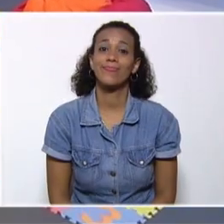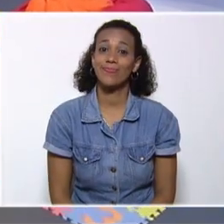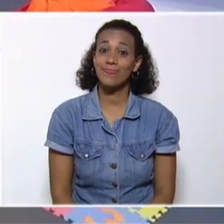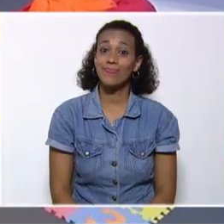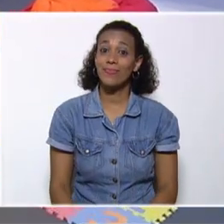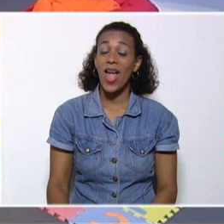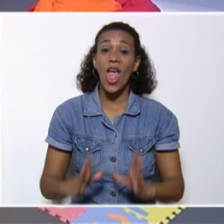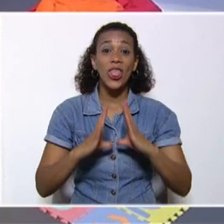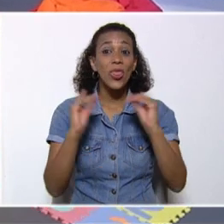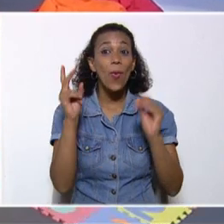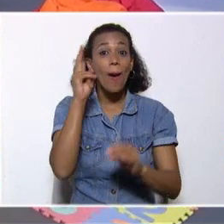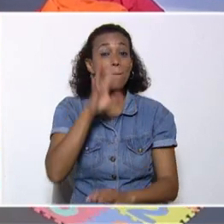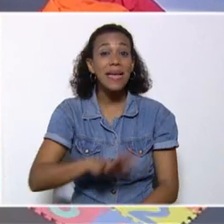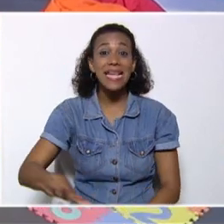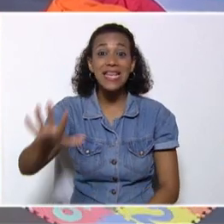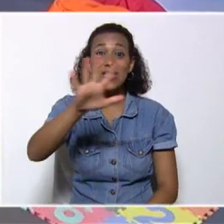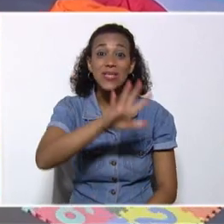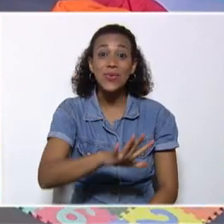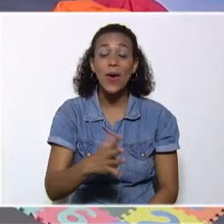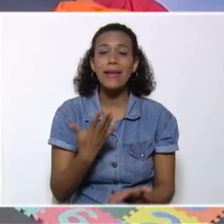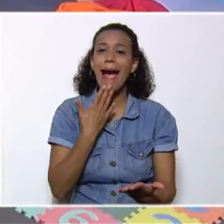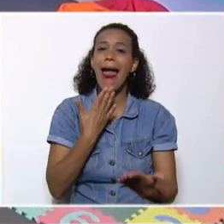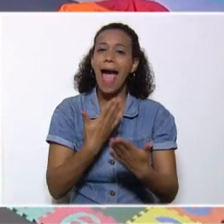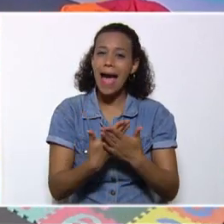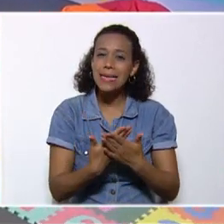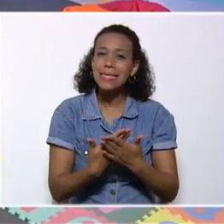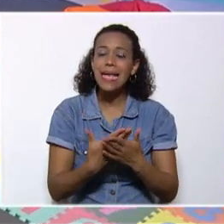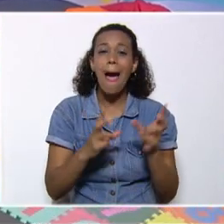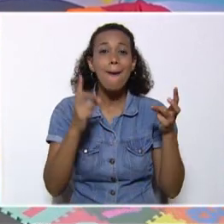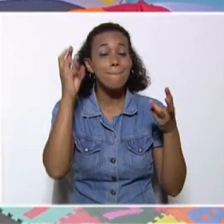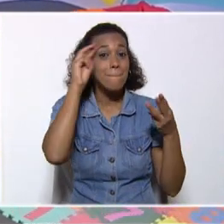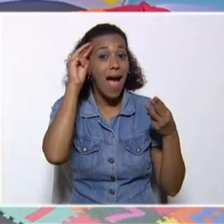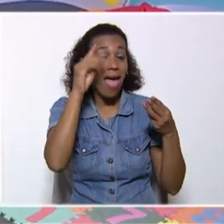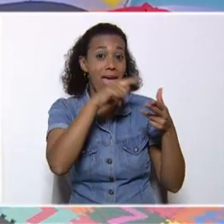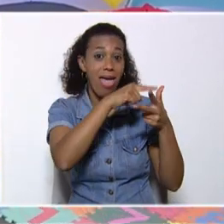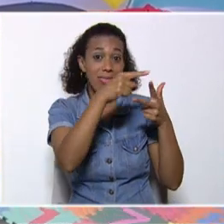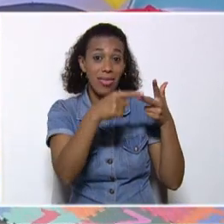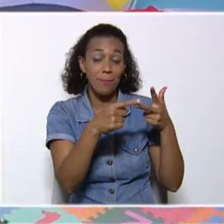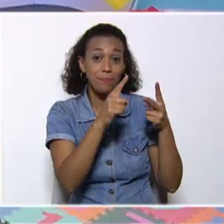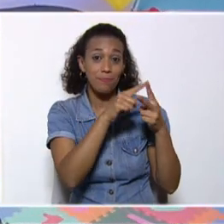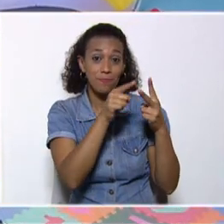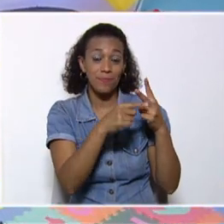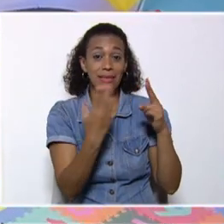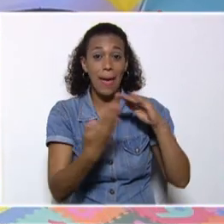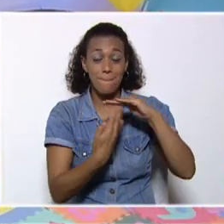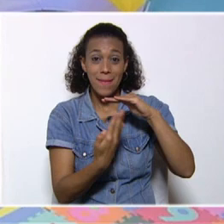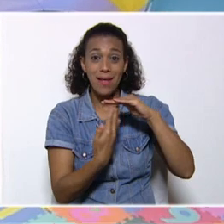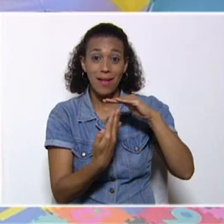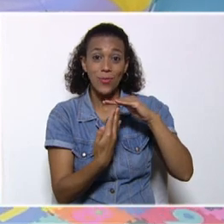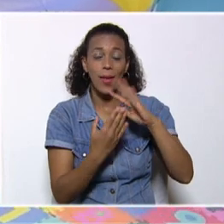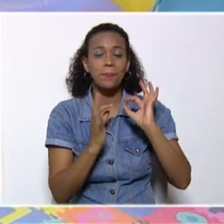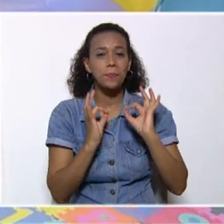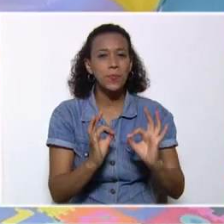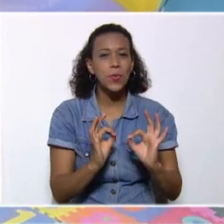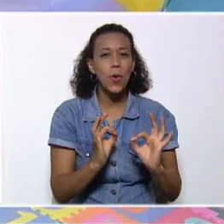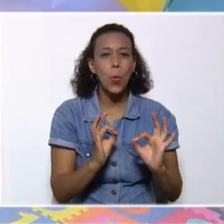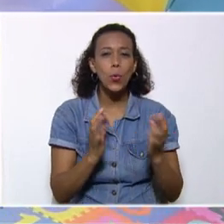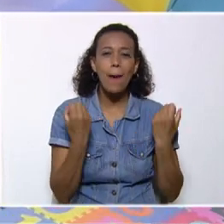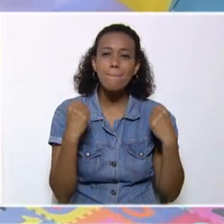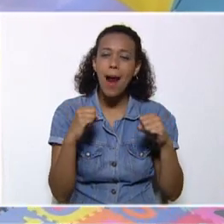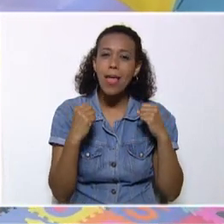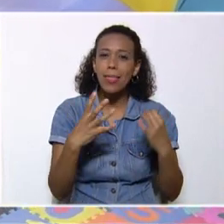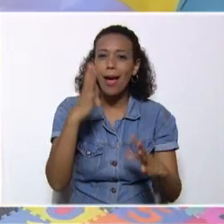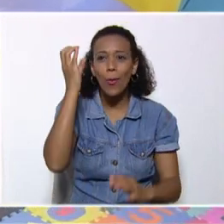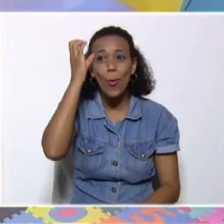Y toda Venezuela está muy agradecida con nuestras maestras Inés Tapia y Miriam Márquez por esos